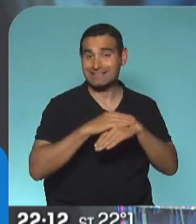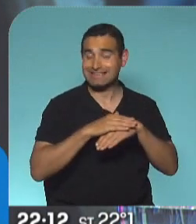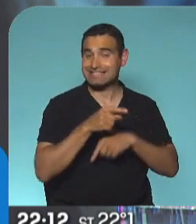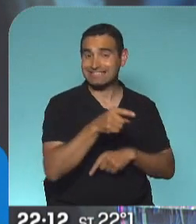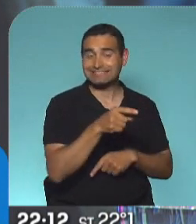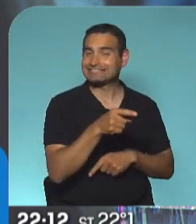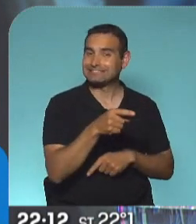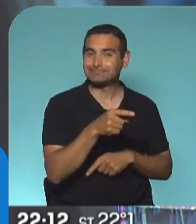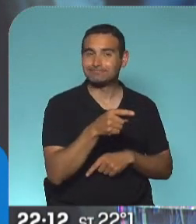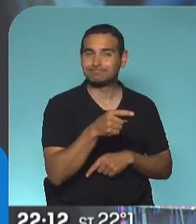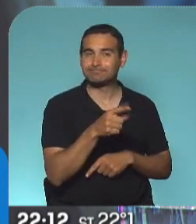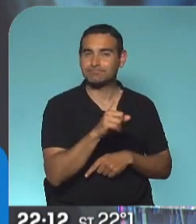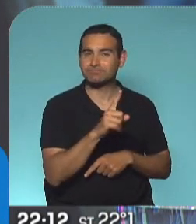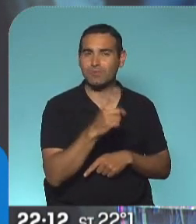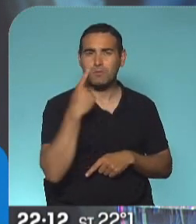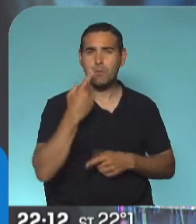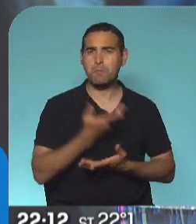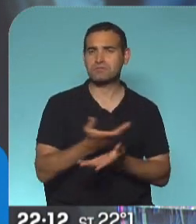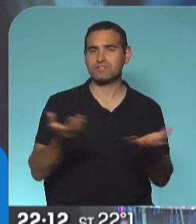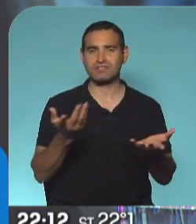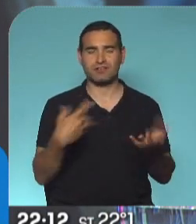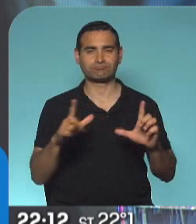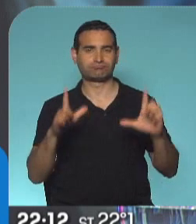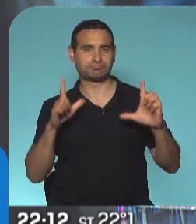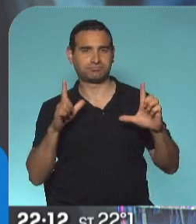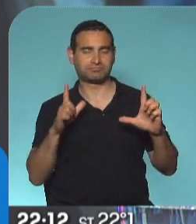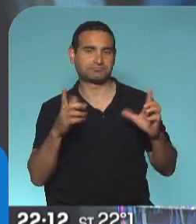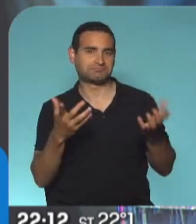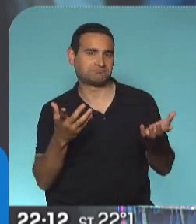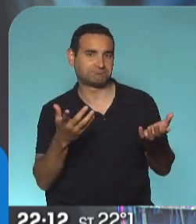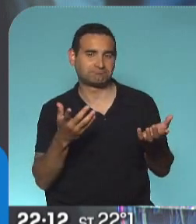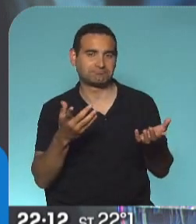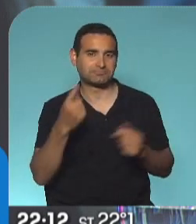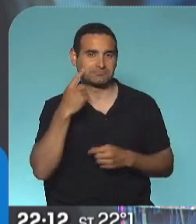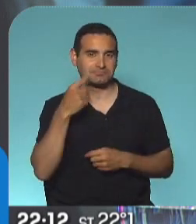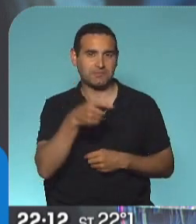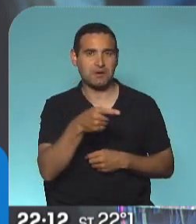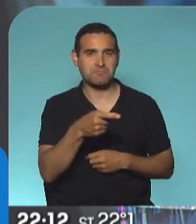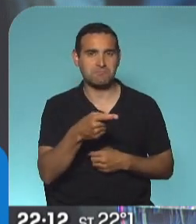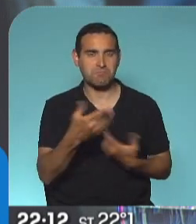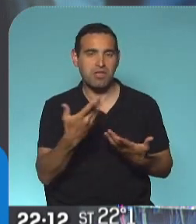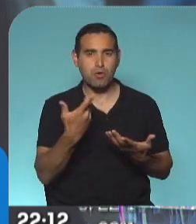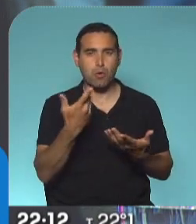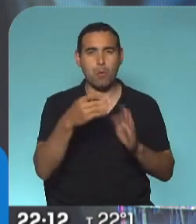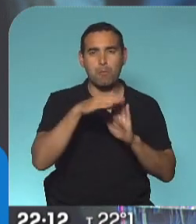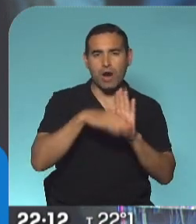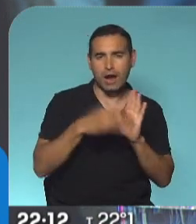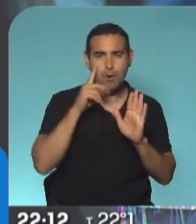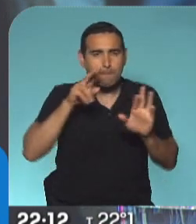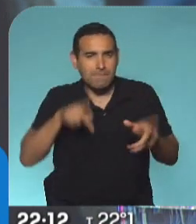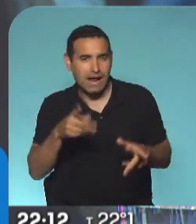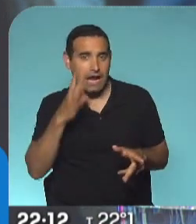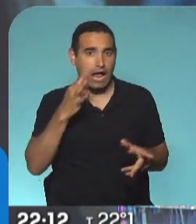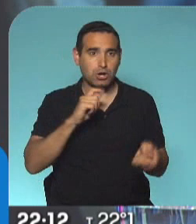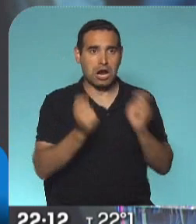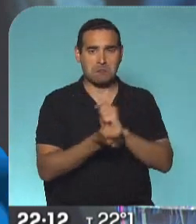tampoco presentó una figura que alguien pudiera imaginar que tenía un programa que iba a cambiar profundamente